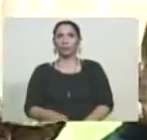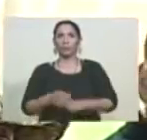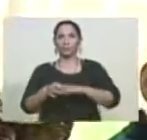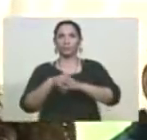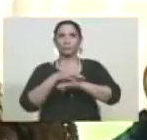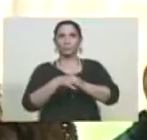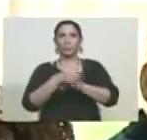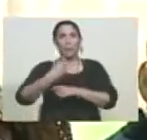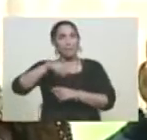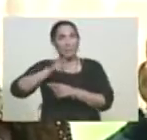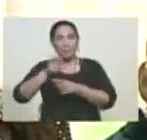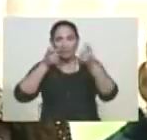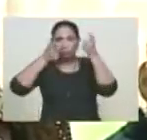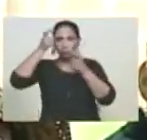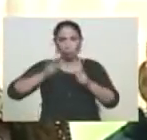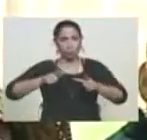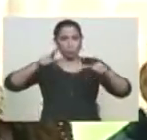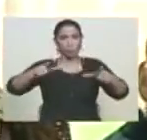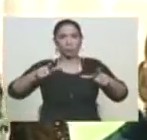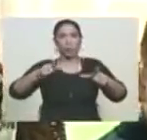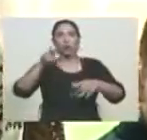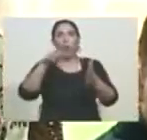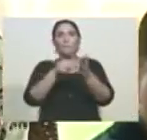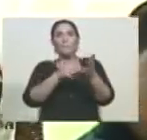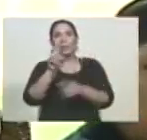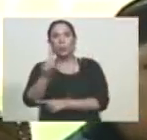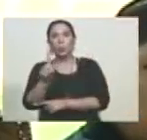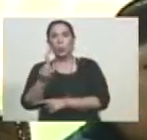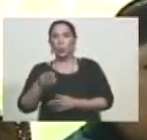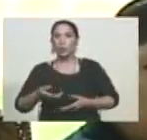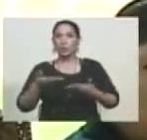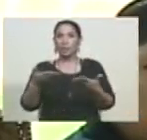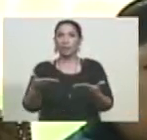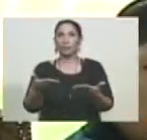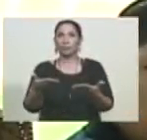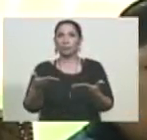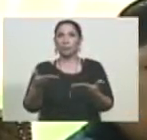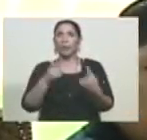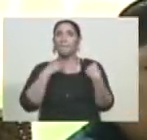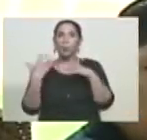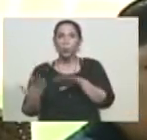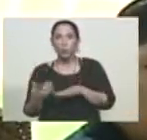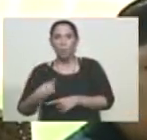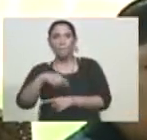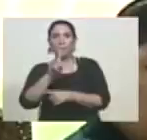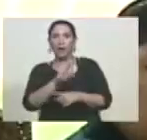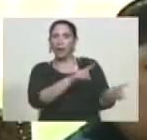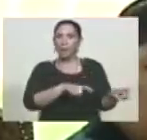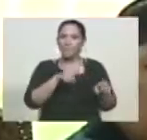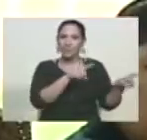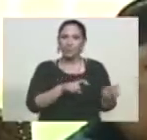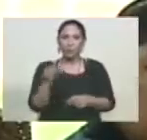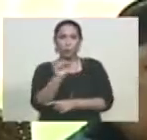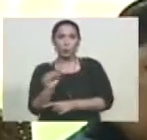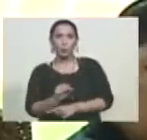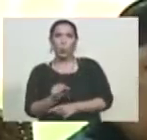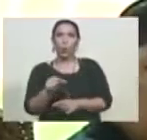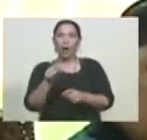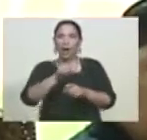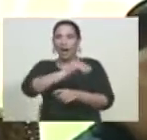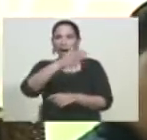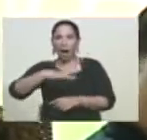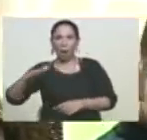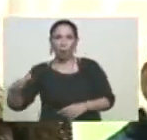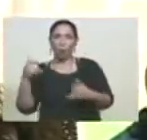que el comandante Chávez entregó en el 2001, donde murió el primer campesino en la zona sur del lago. Y hoy